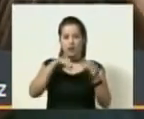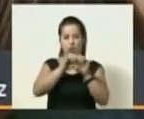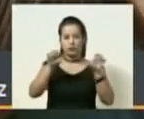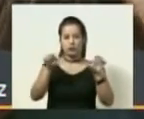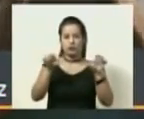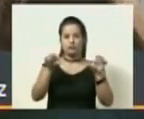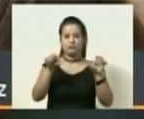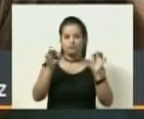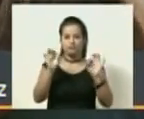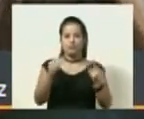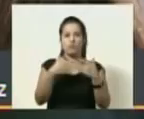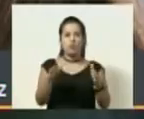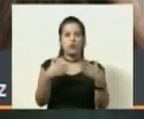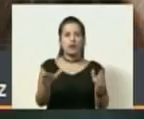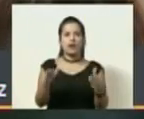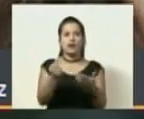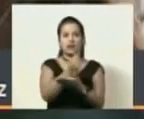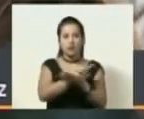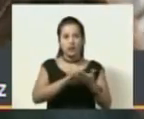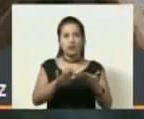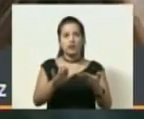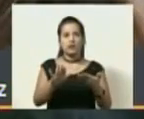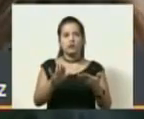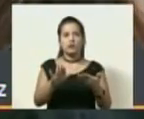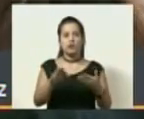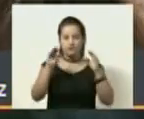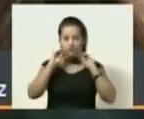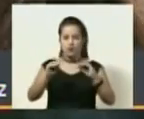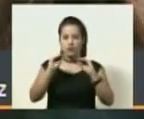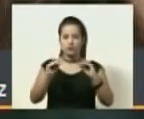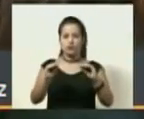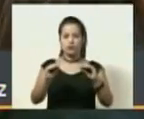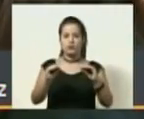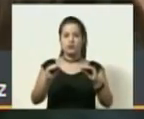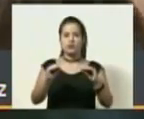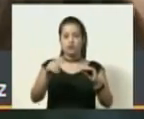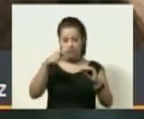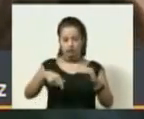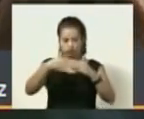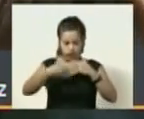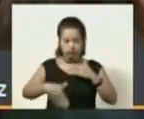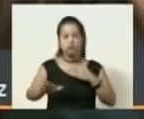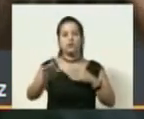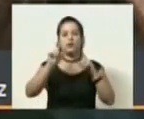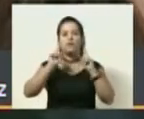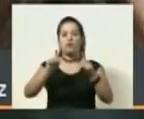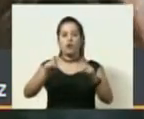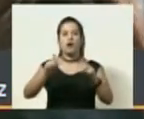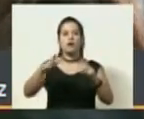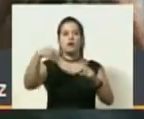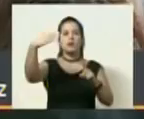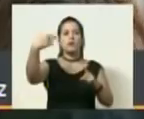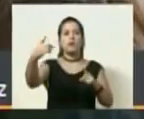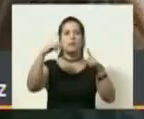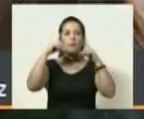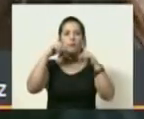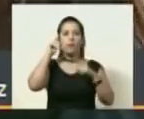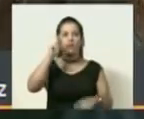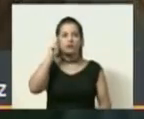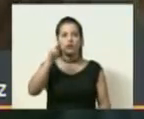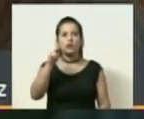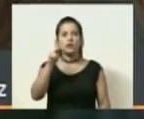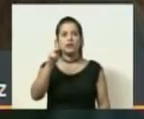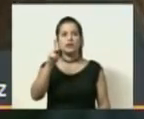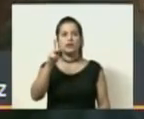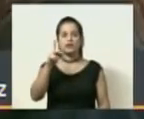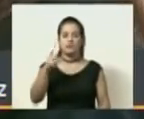nuestra educación pública gratuita esta formación, que sea para forjar profesores en el área